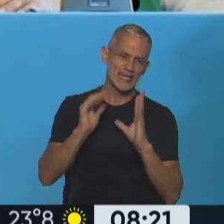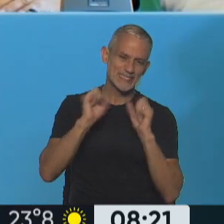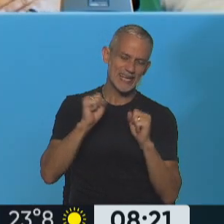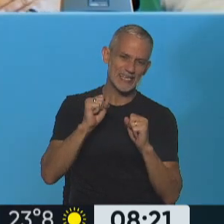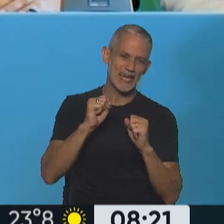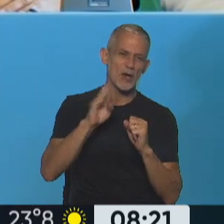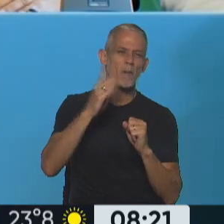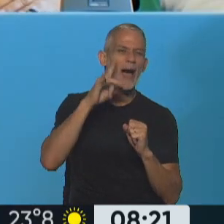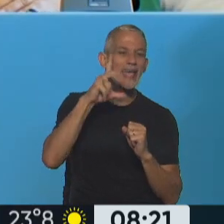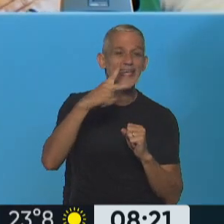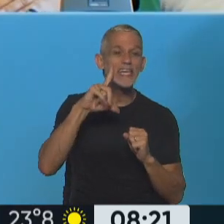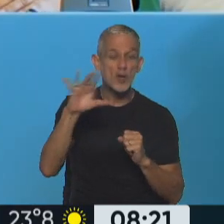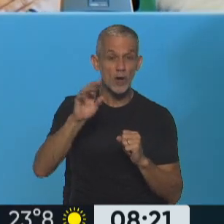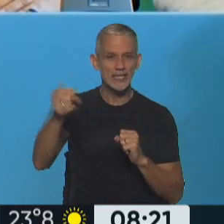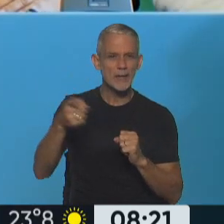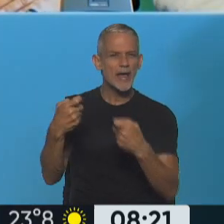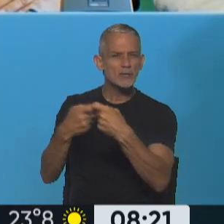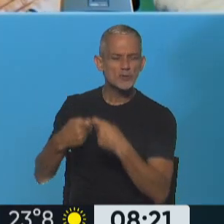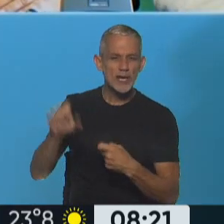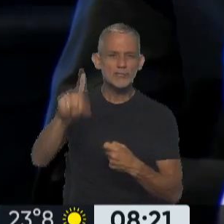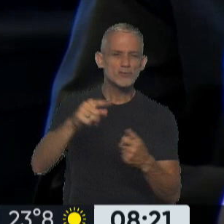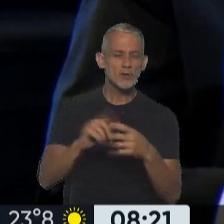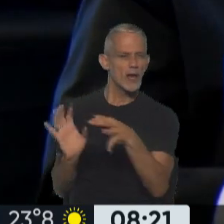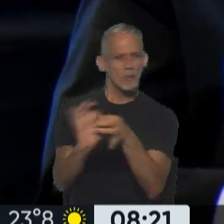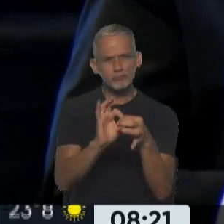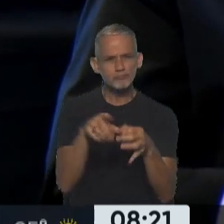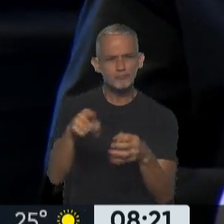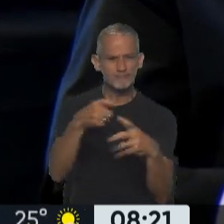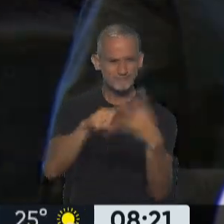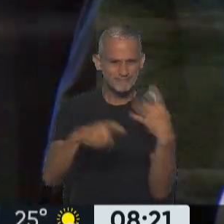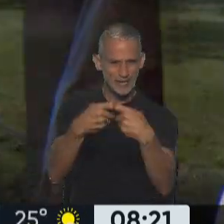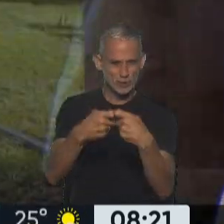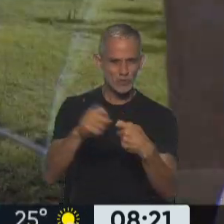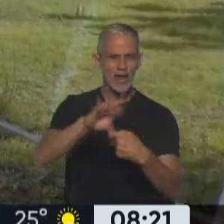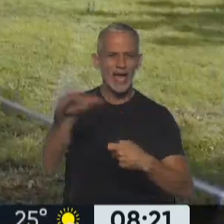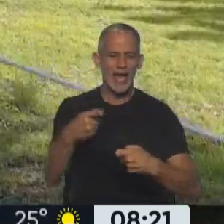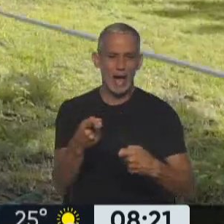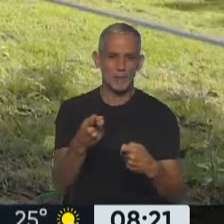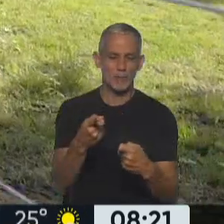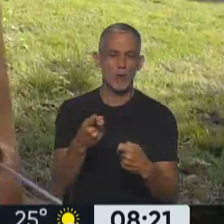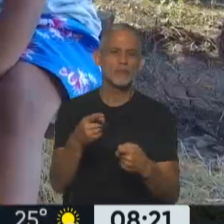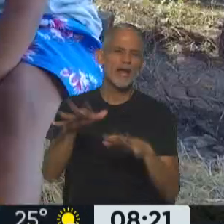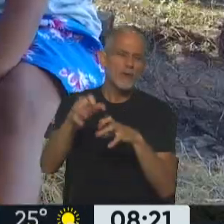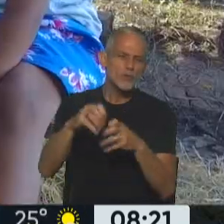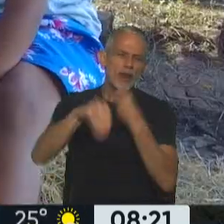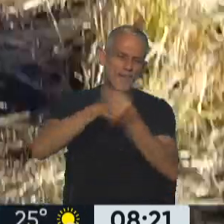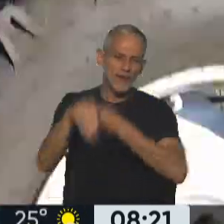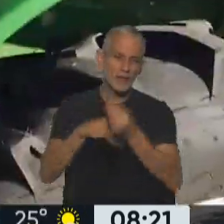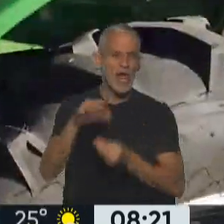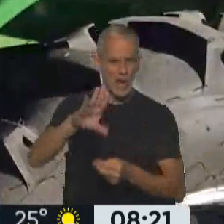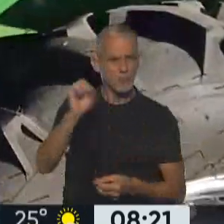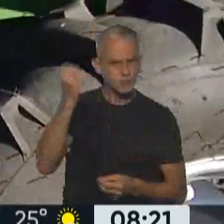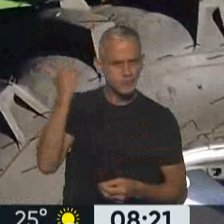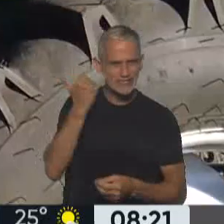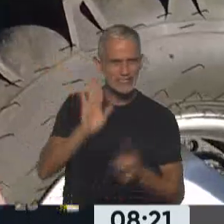José Bailo, sino también organizaciones aliadas de la mesa agroalimentaria. Son agrupaciones de la agricultura familiar que ya participaron en